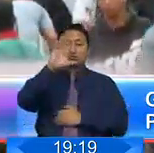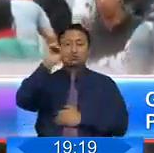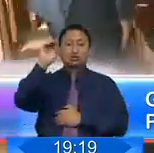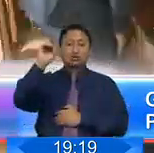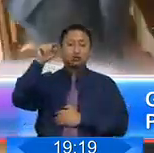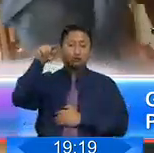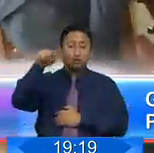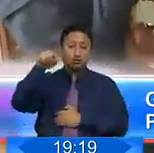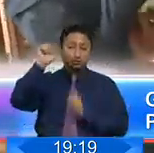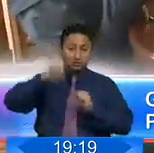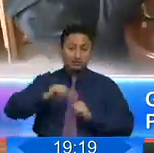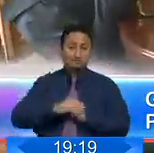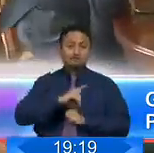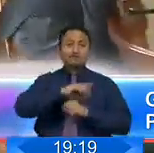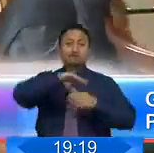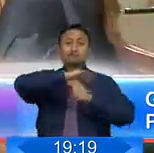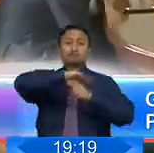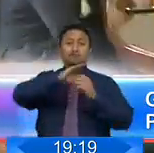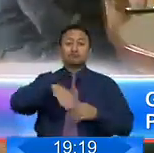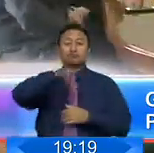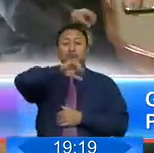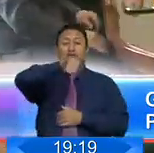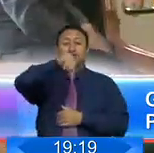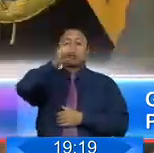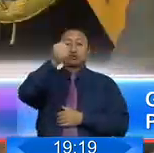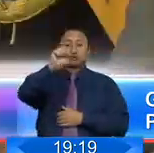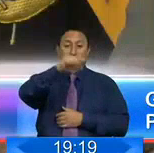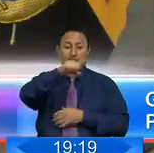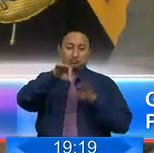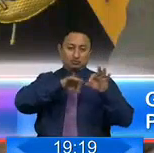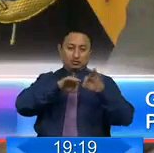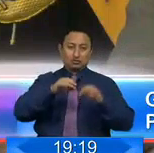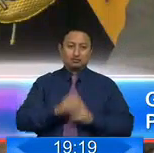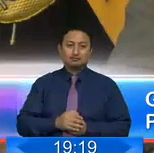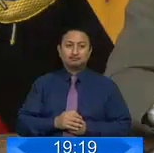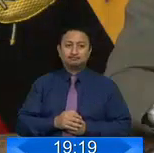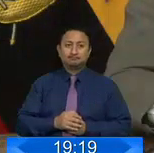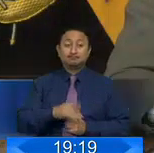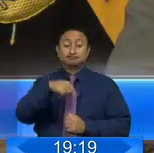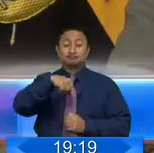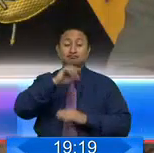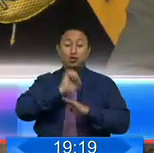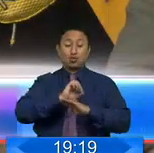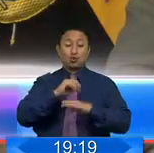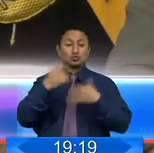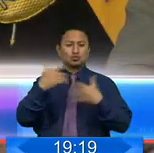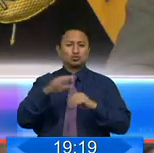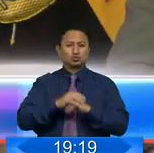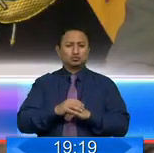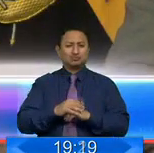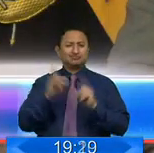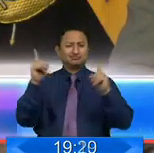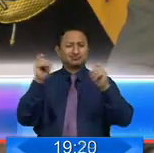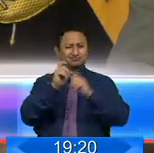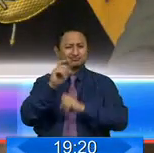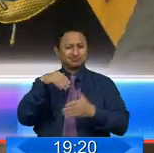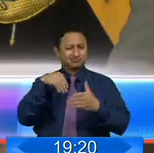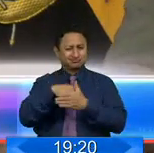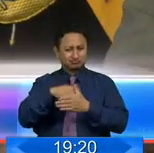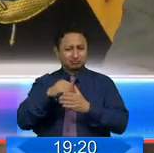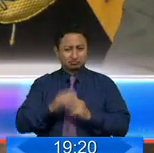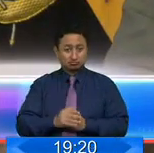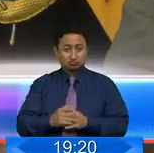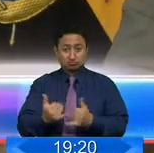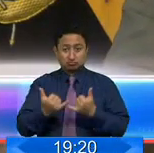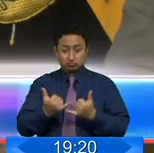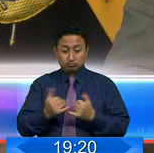lo detalló el canciller José Valencia. Impone un gran reto para el Ecuador, un reto que por supuesto se acrecenta con la